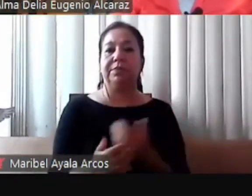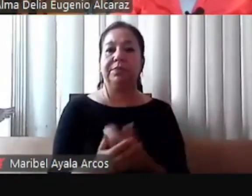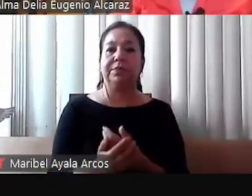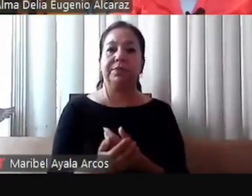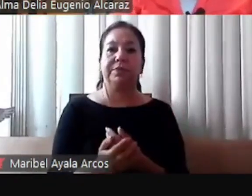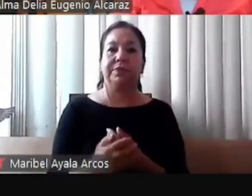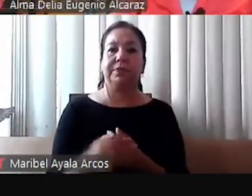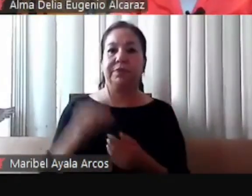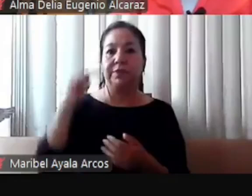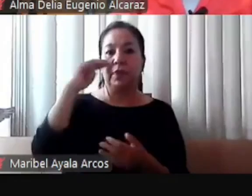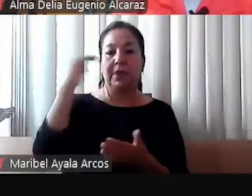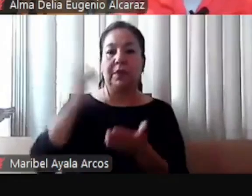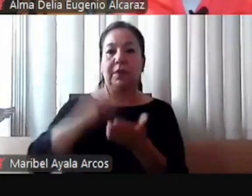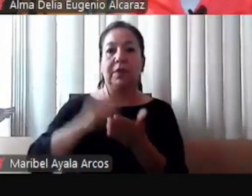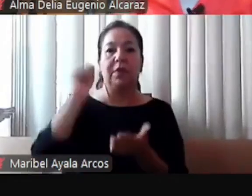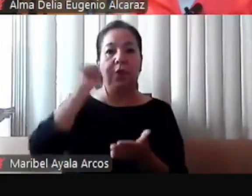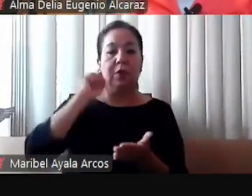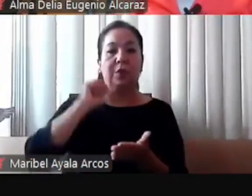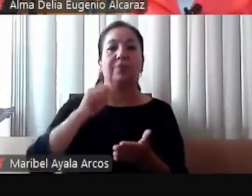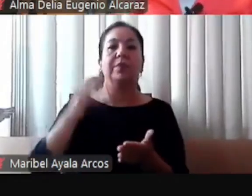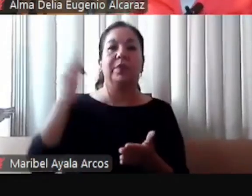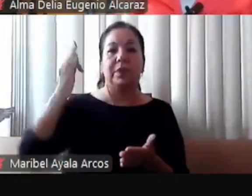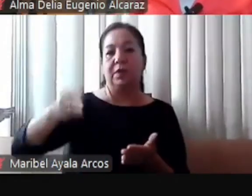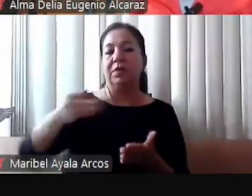Brito. A favor del proyecto.